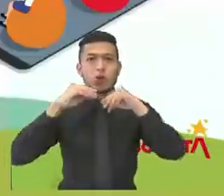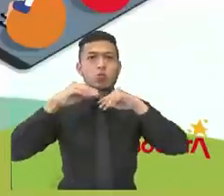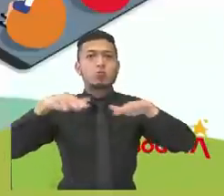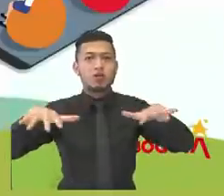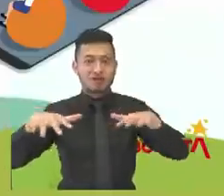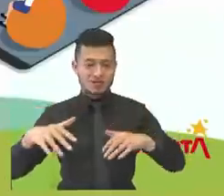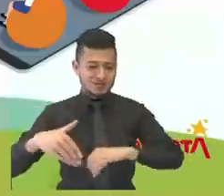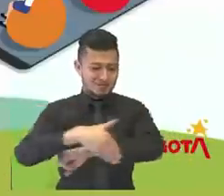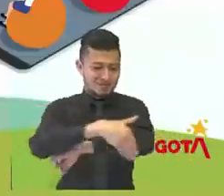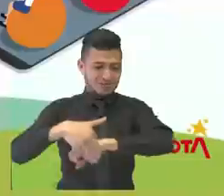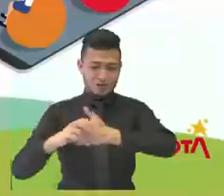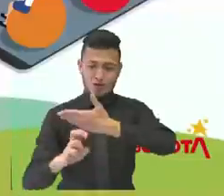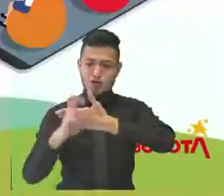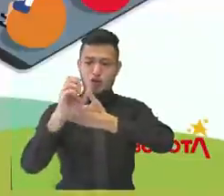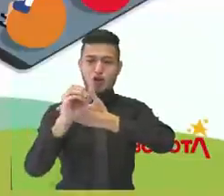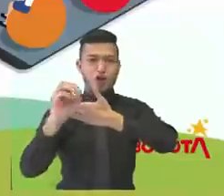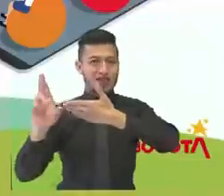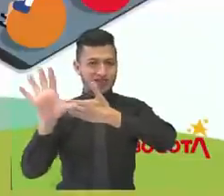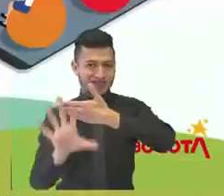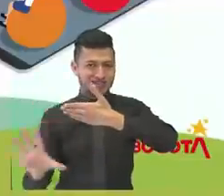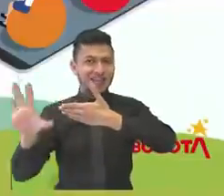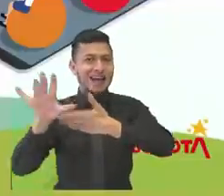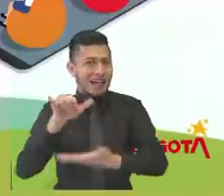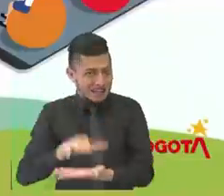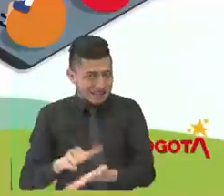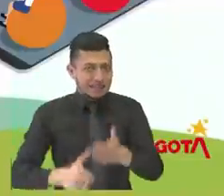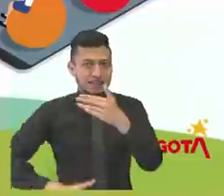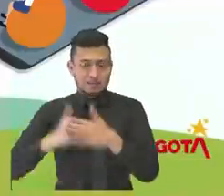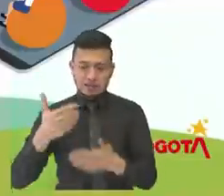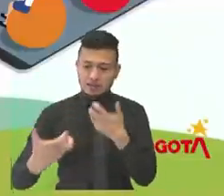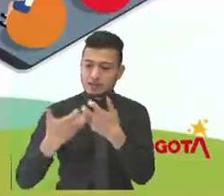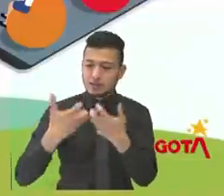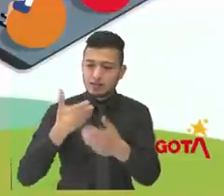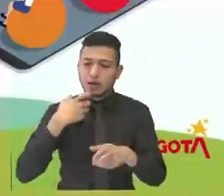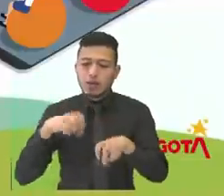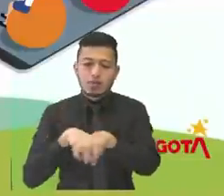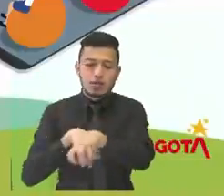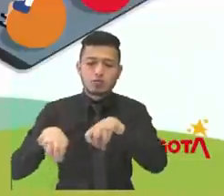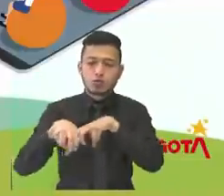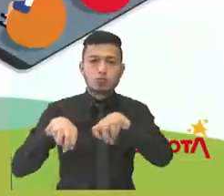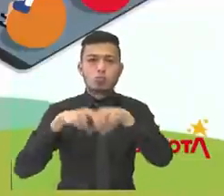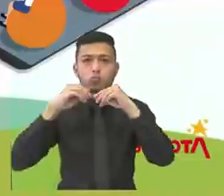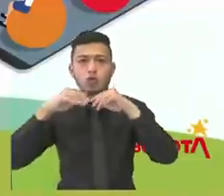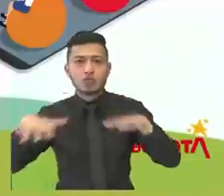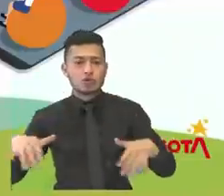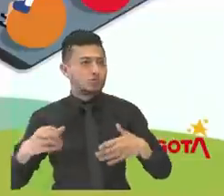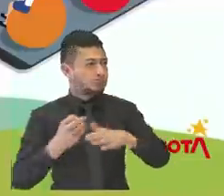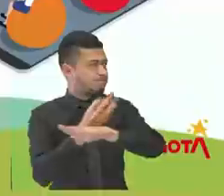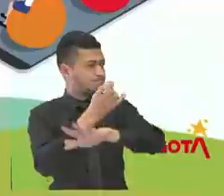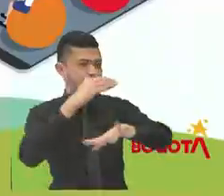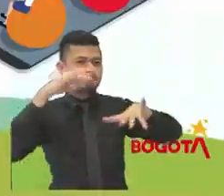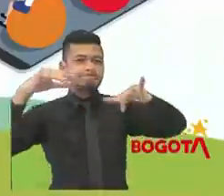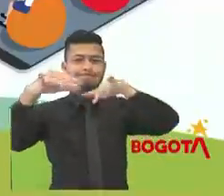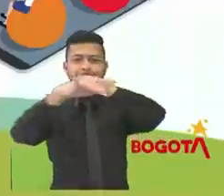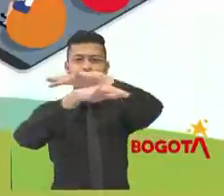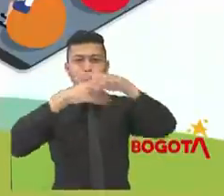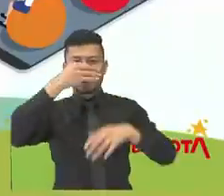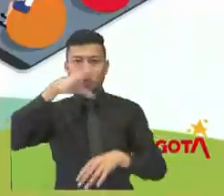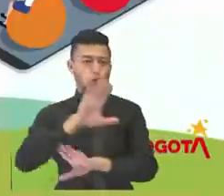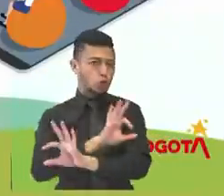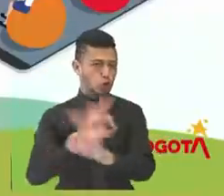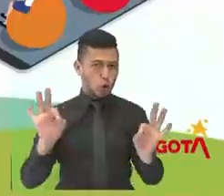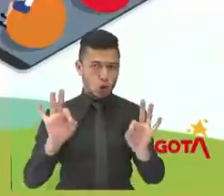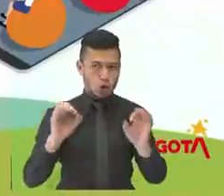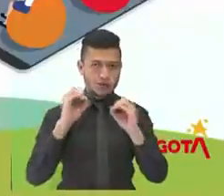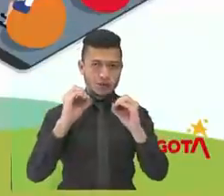por ahí comenzamos. Y haga un sistema de transporte público cero emisiones. En materia